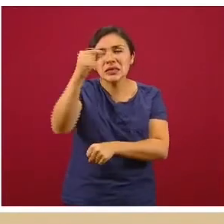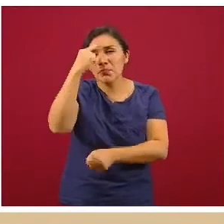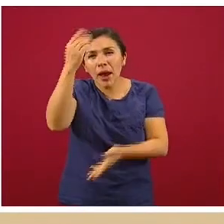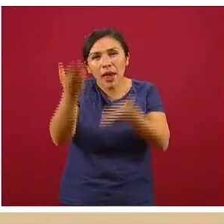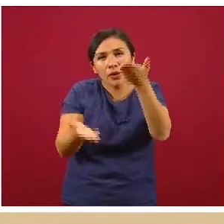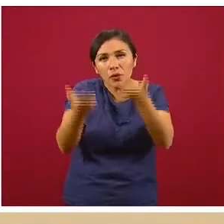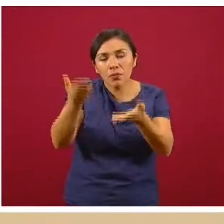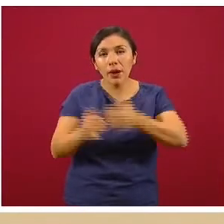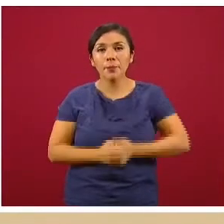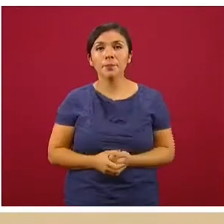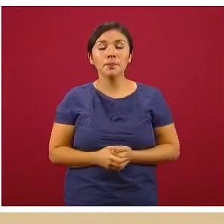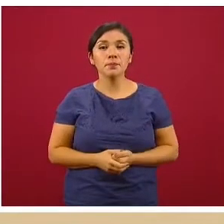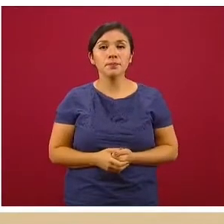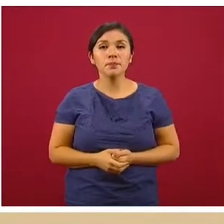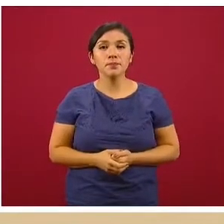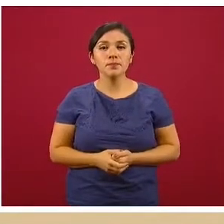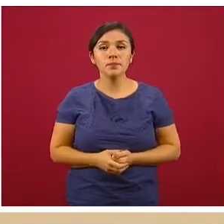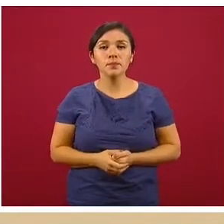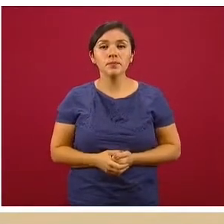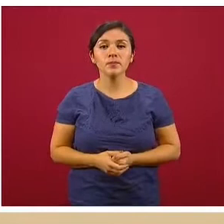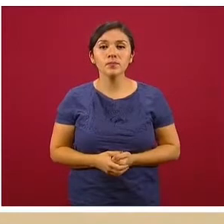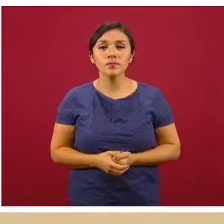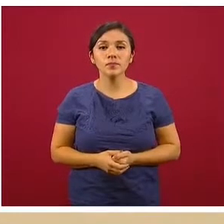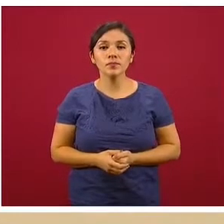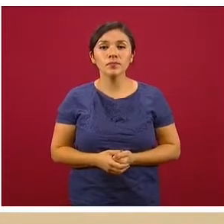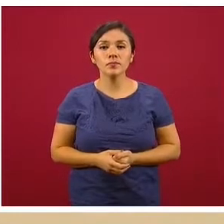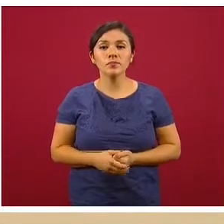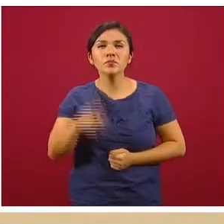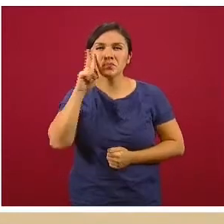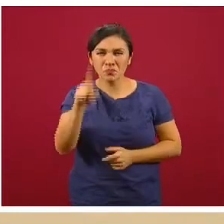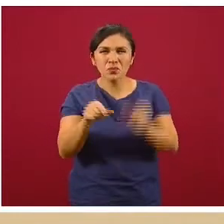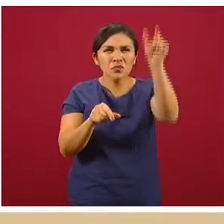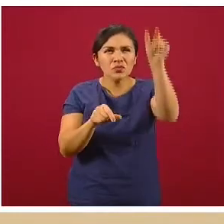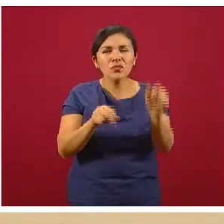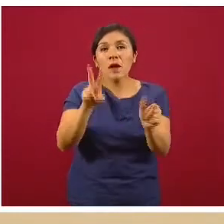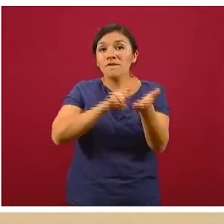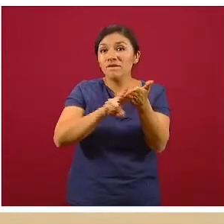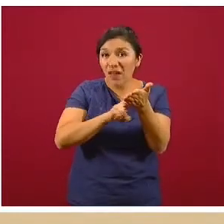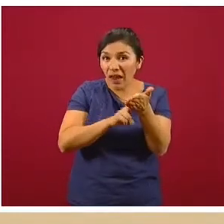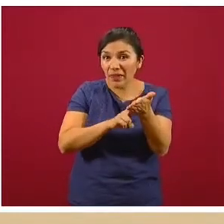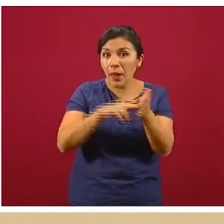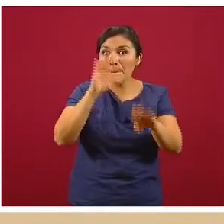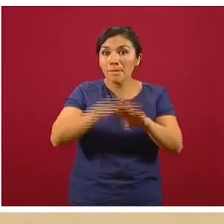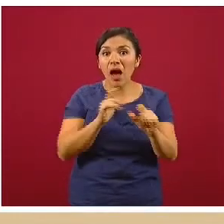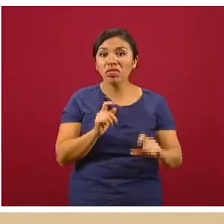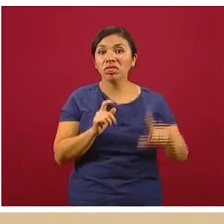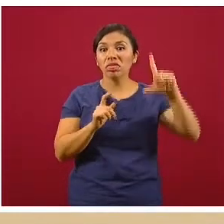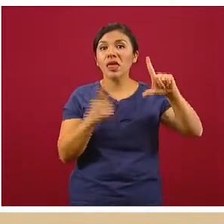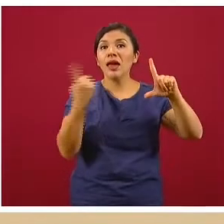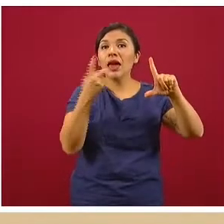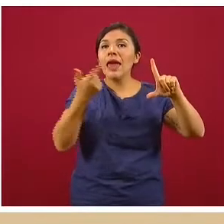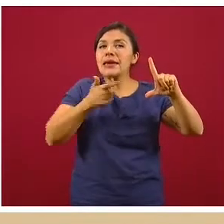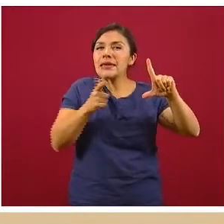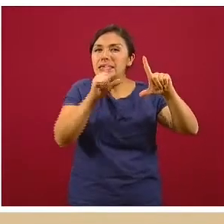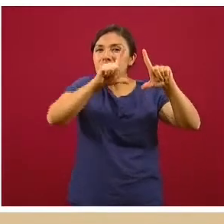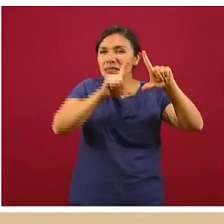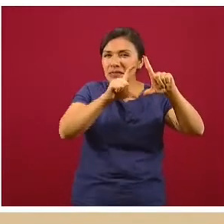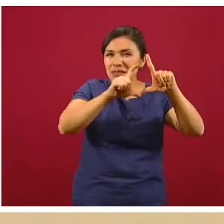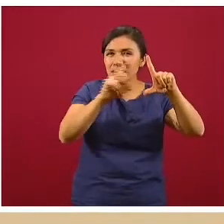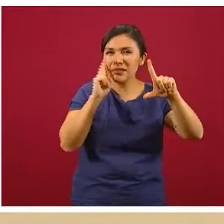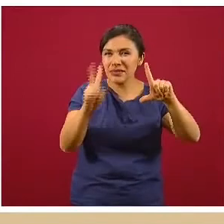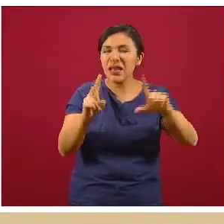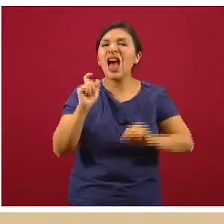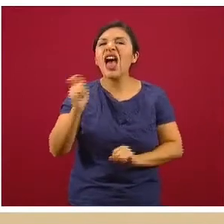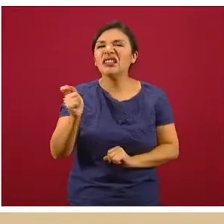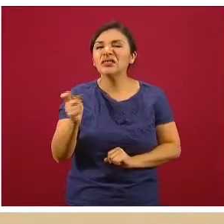comparación. En cualquiera de las pares de barras donde la verde es más grande que la gris,